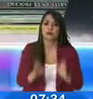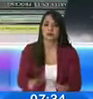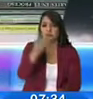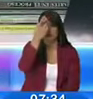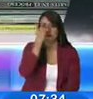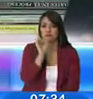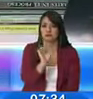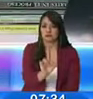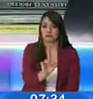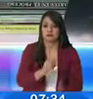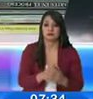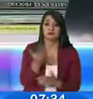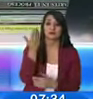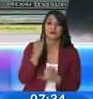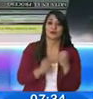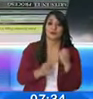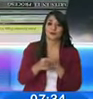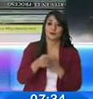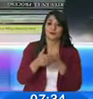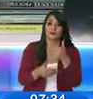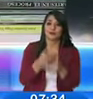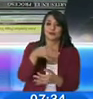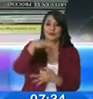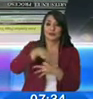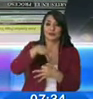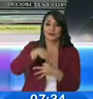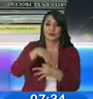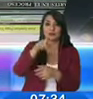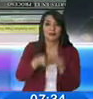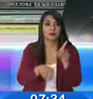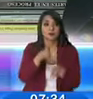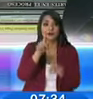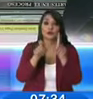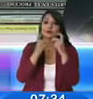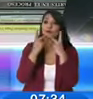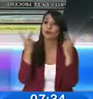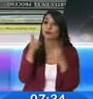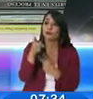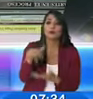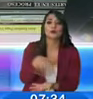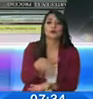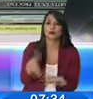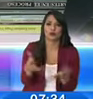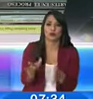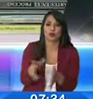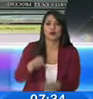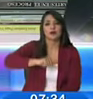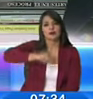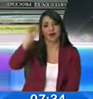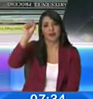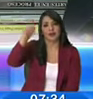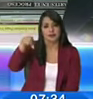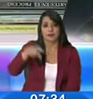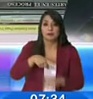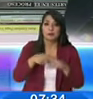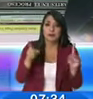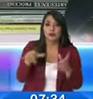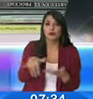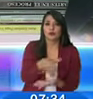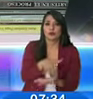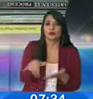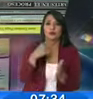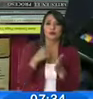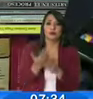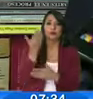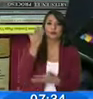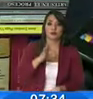contundente resultado de ese último proceso electoral, creo que la ciudadanía no tiene mayor duda. Pero sí tenemos dudas, por ejemplo, de qué ocurrió con la